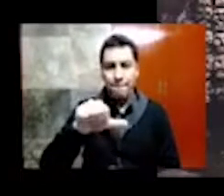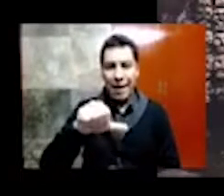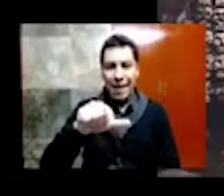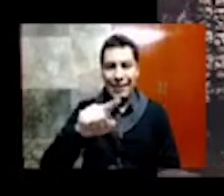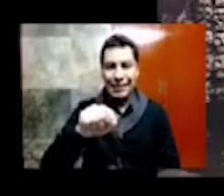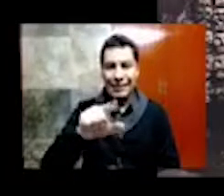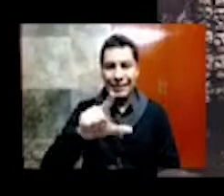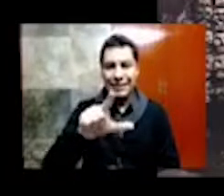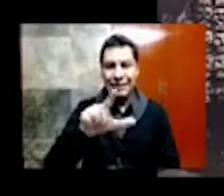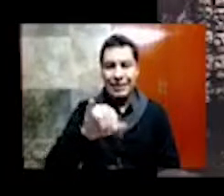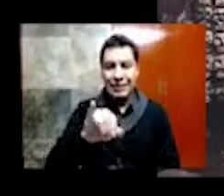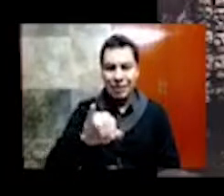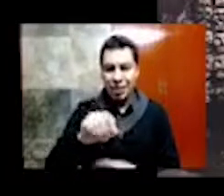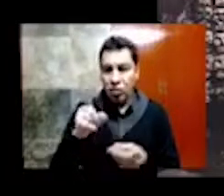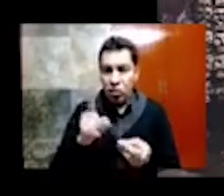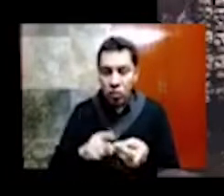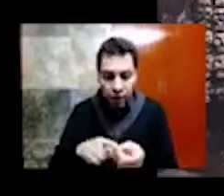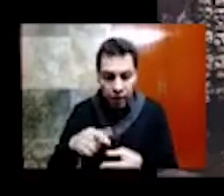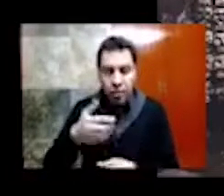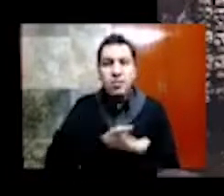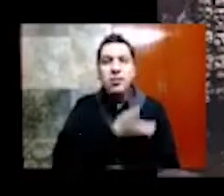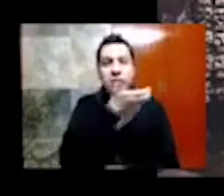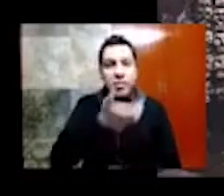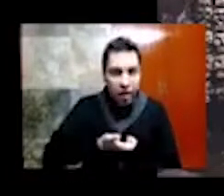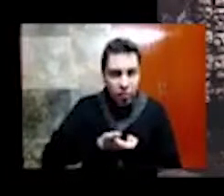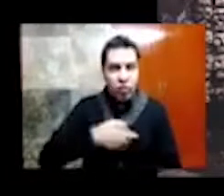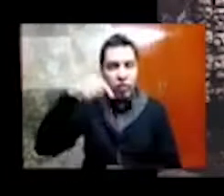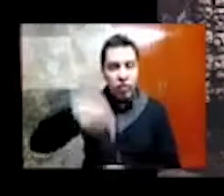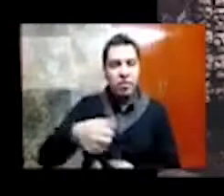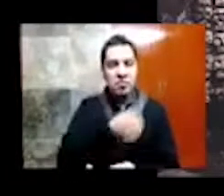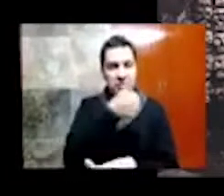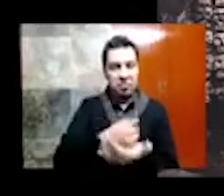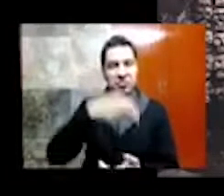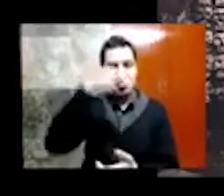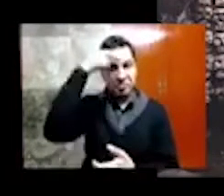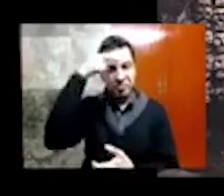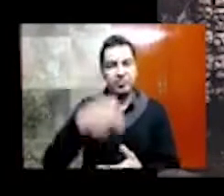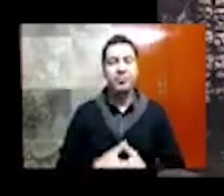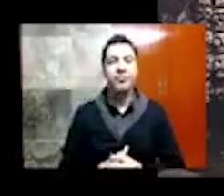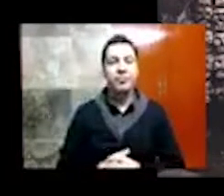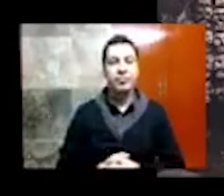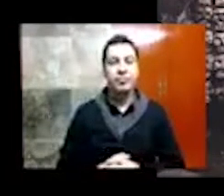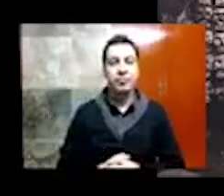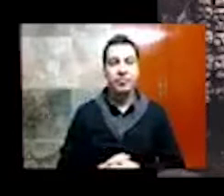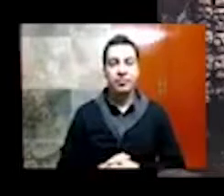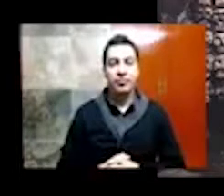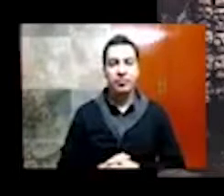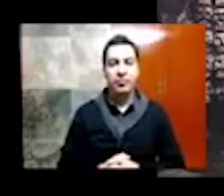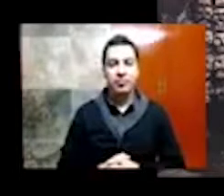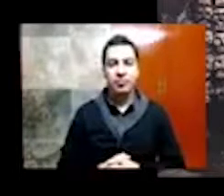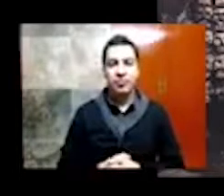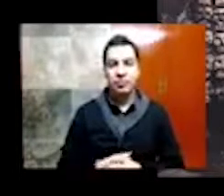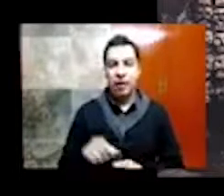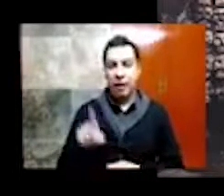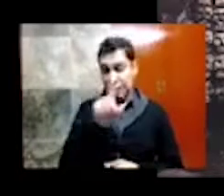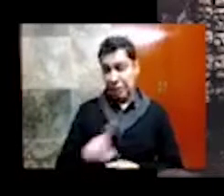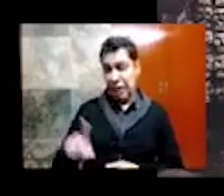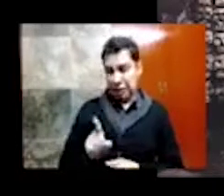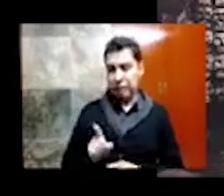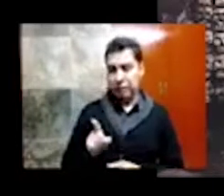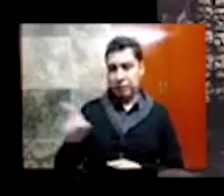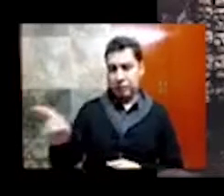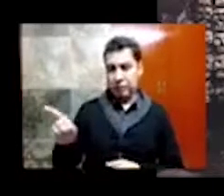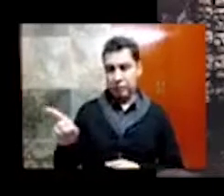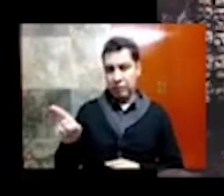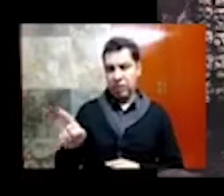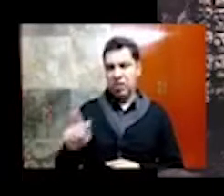dar para discutir mucho más de lo que hasta ahora se ha dicho. Bajo a la derecha, el predio de la